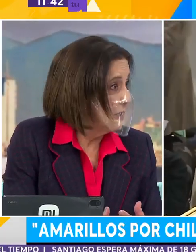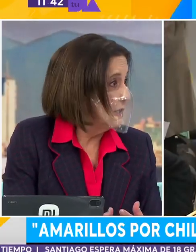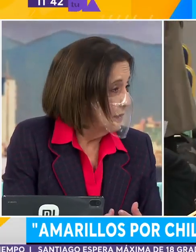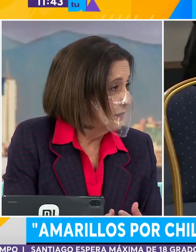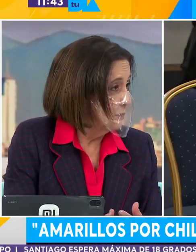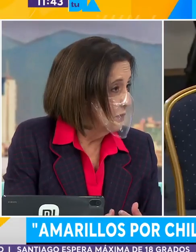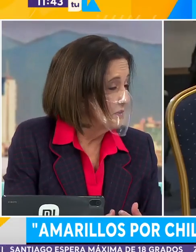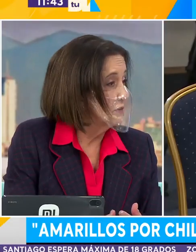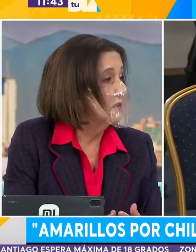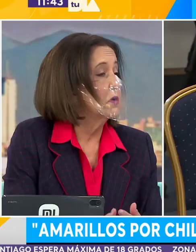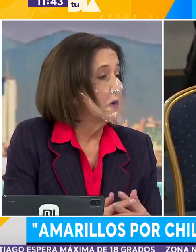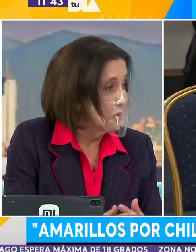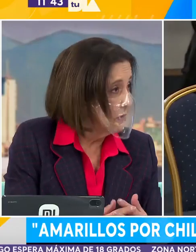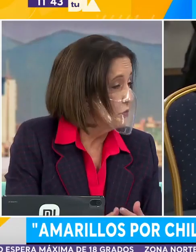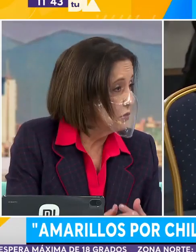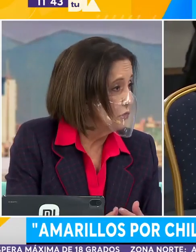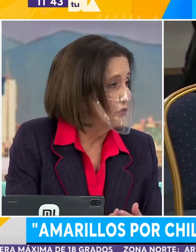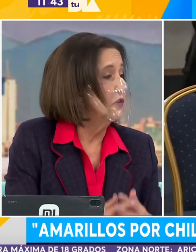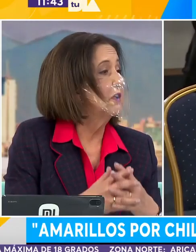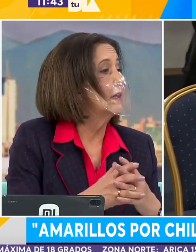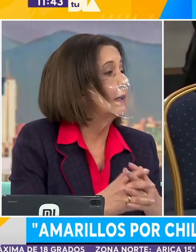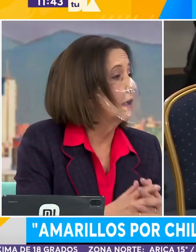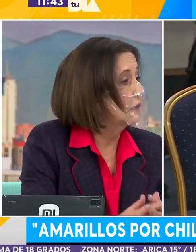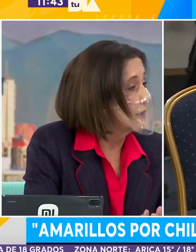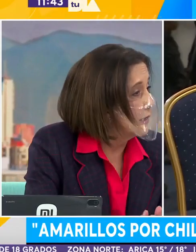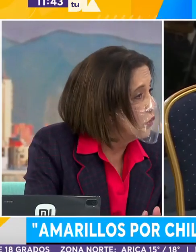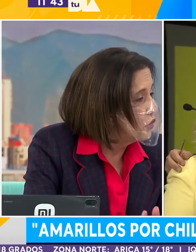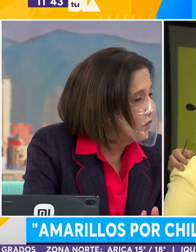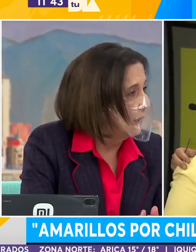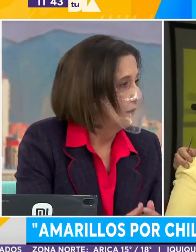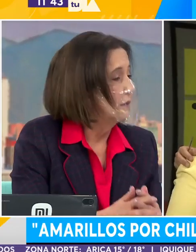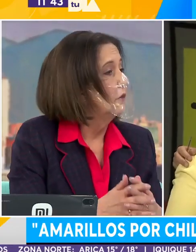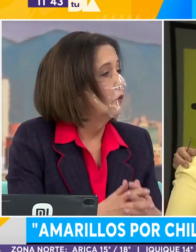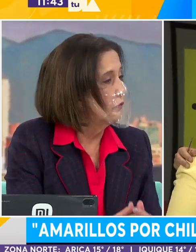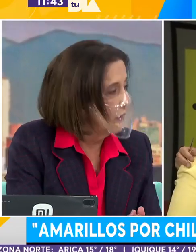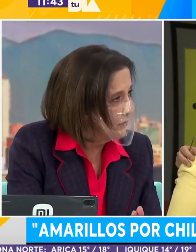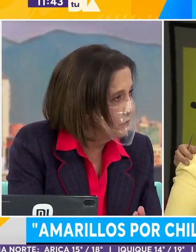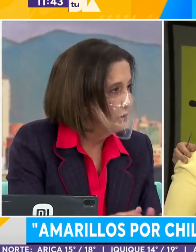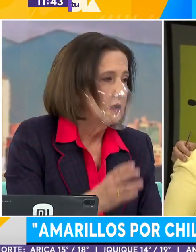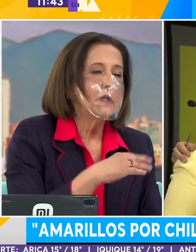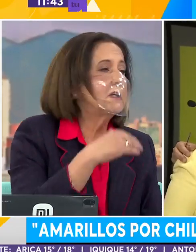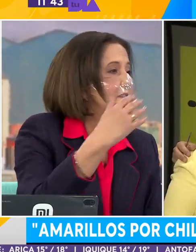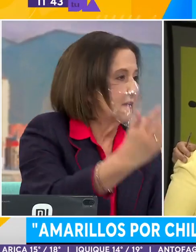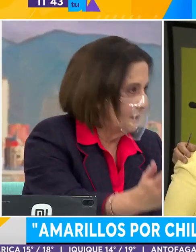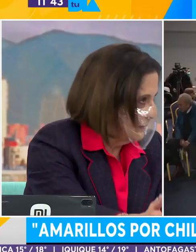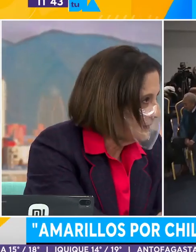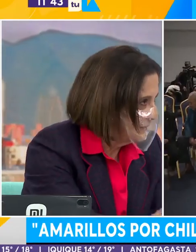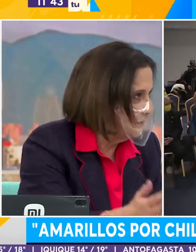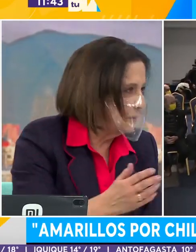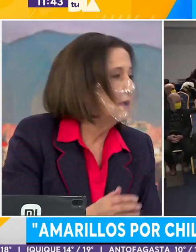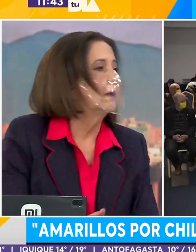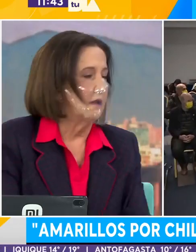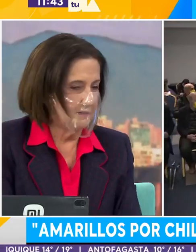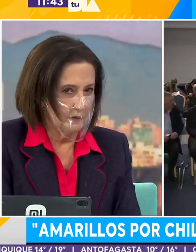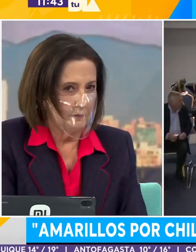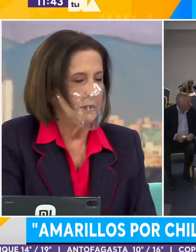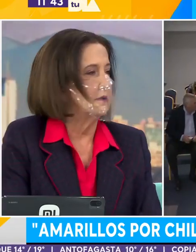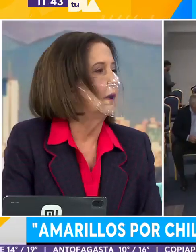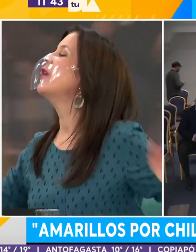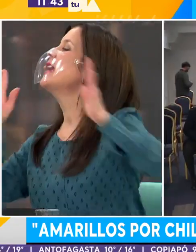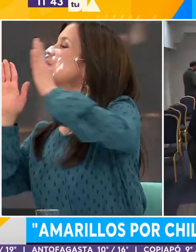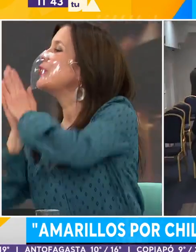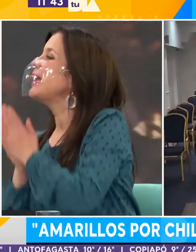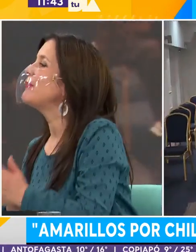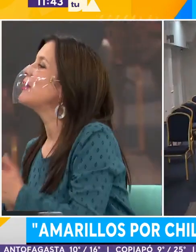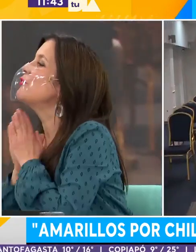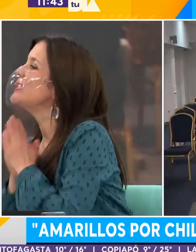me gustaría que pudiésemos tener una nueva constitución que recoja lo bueno y que se enmiende lo que usted dice, lo que es